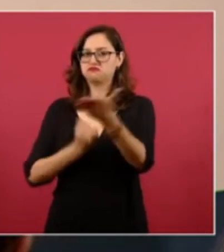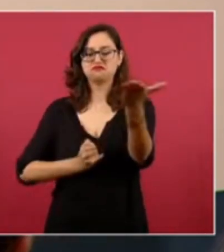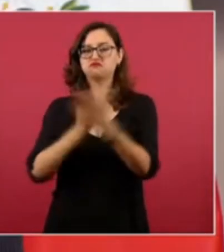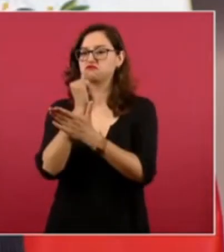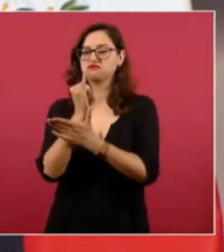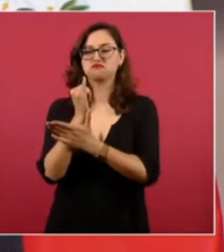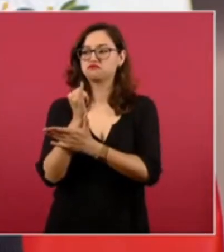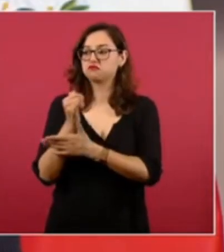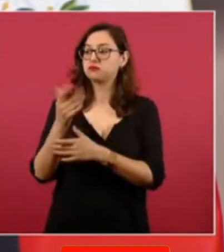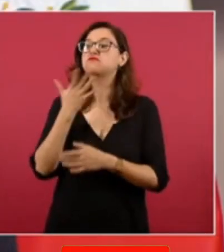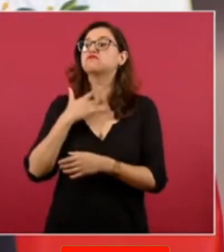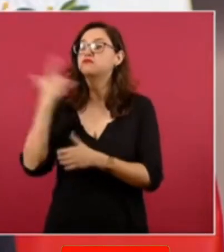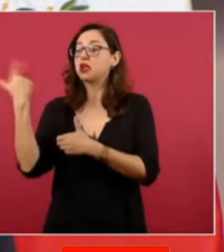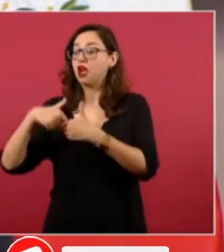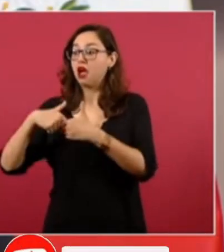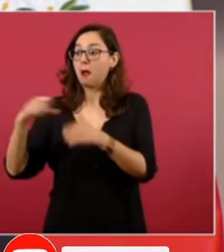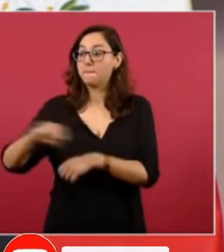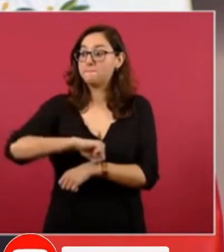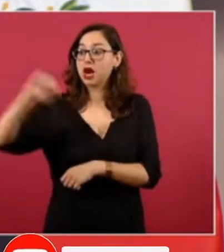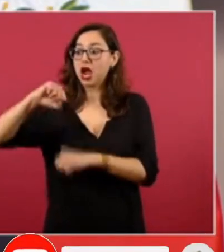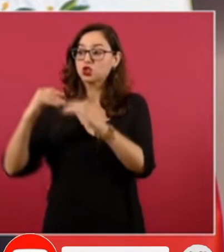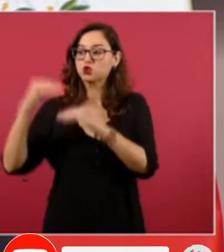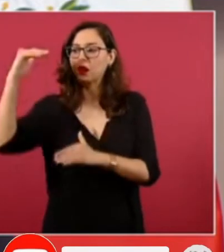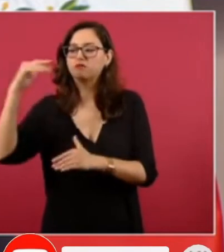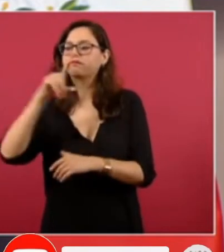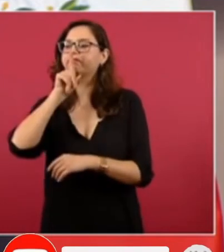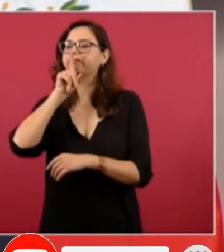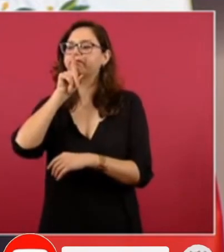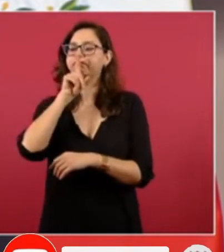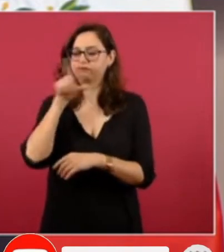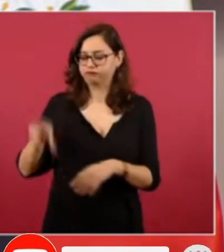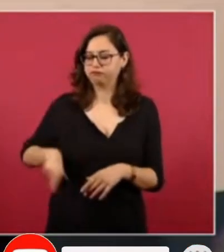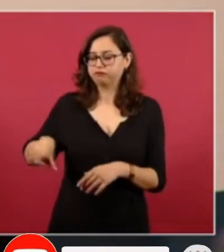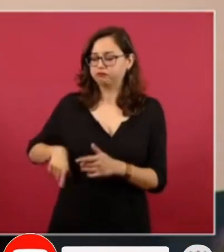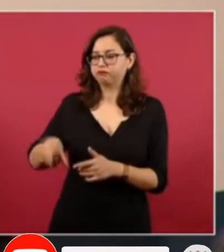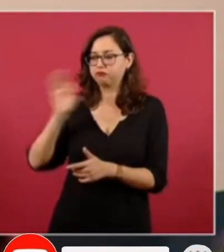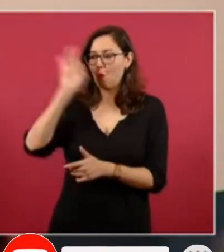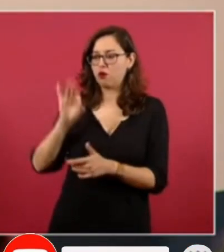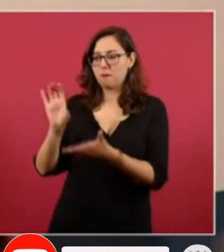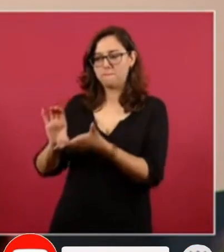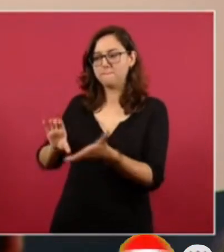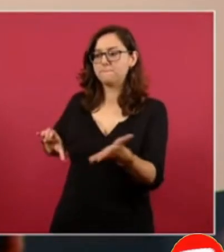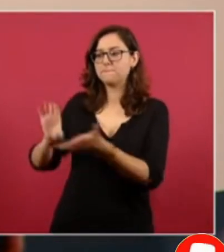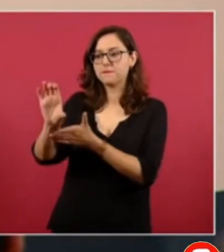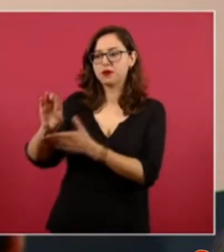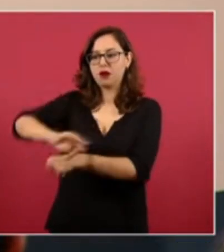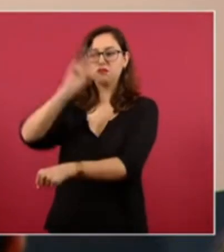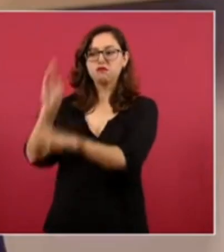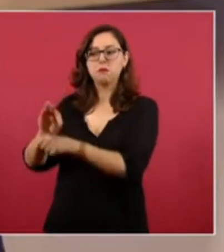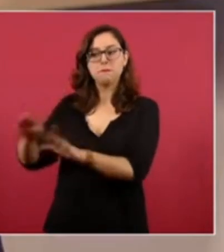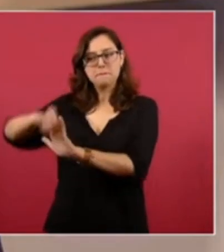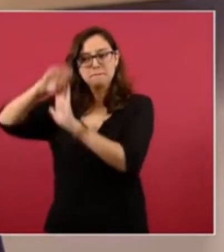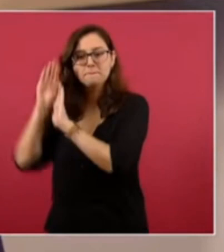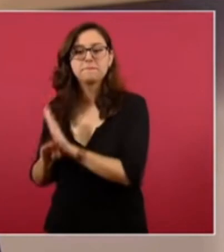de mantener este subsidio, pero estamos trabajando en equipo. Por eso